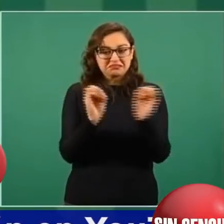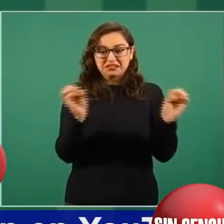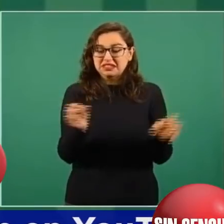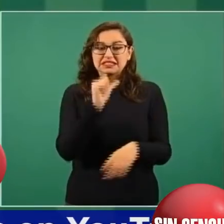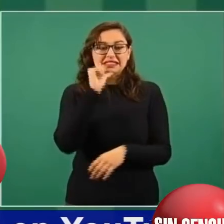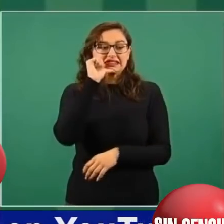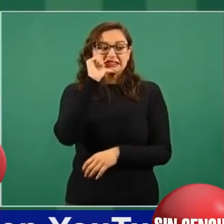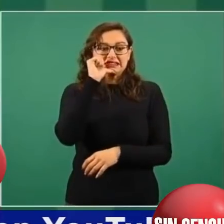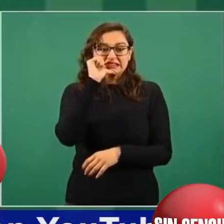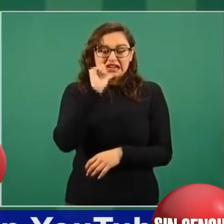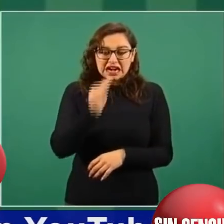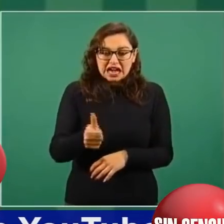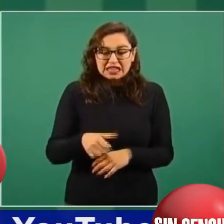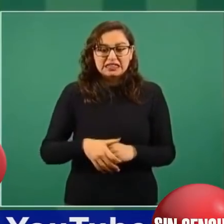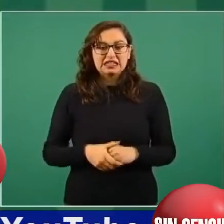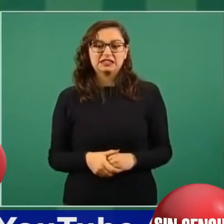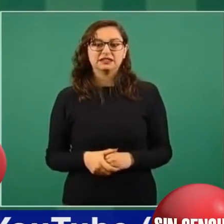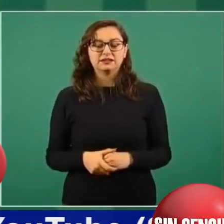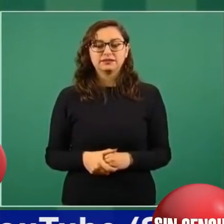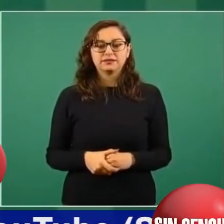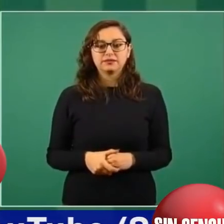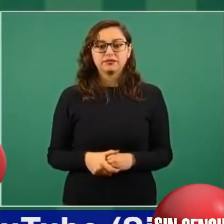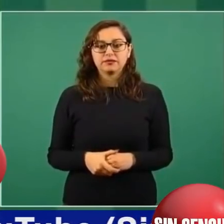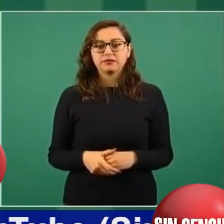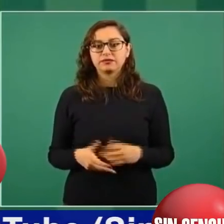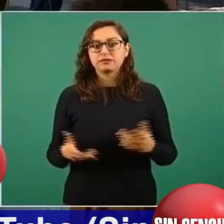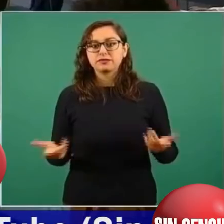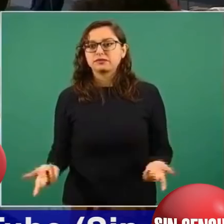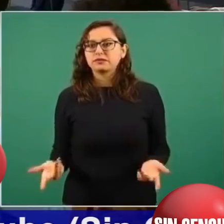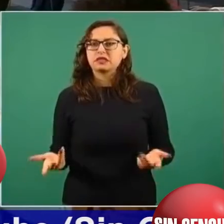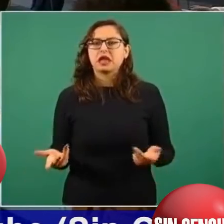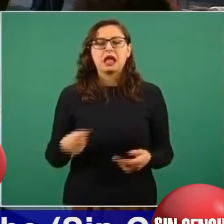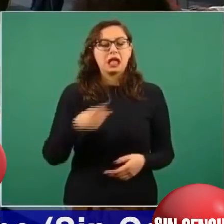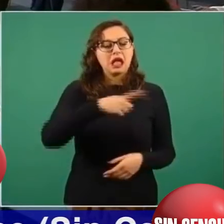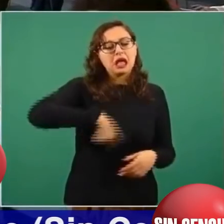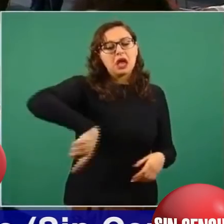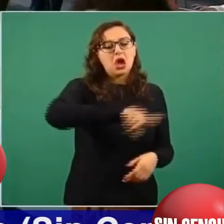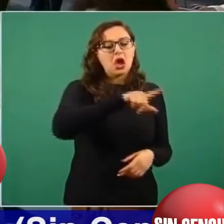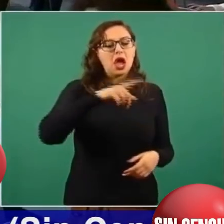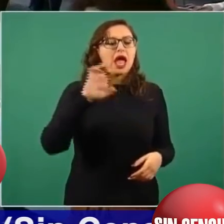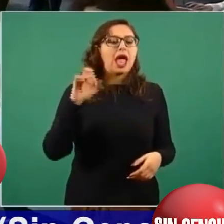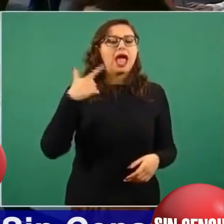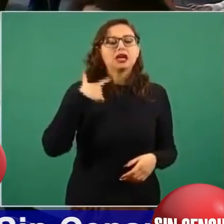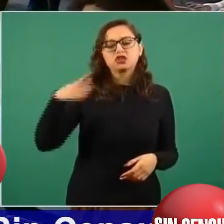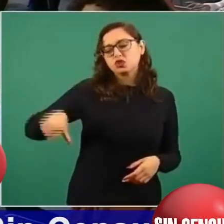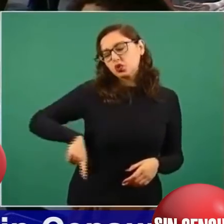y inventaban que los pizarrones electrónicos,